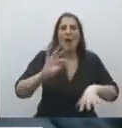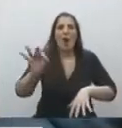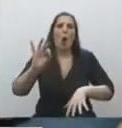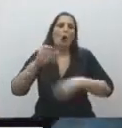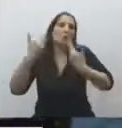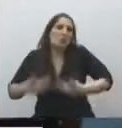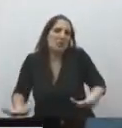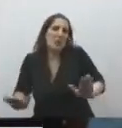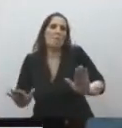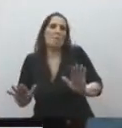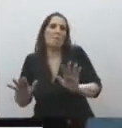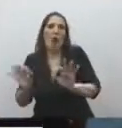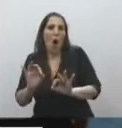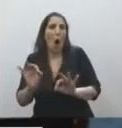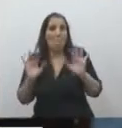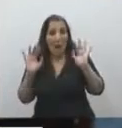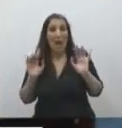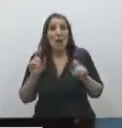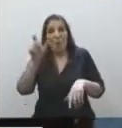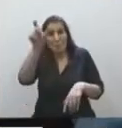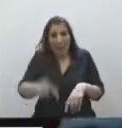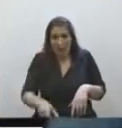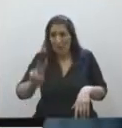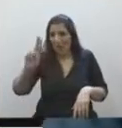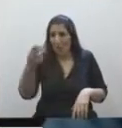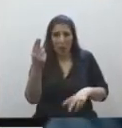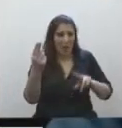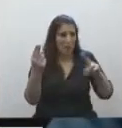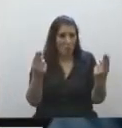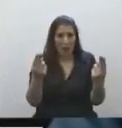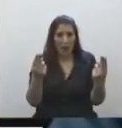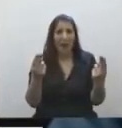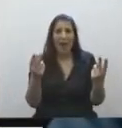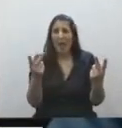ella le preocupaba porque muchas veces se ve la política como algo